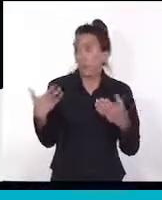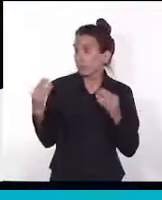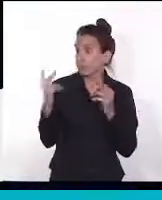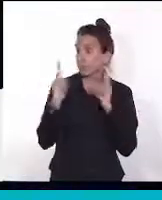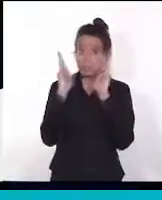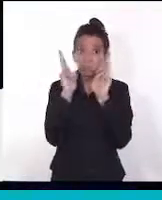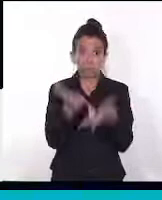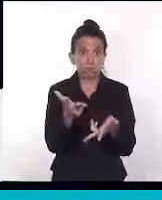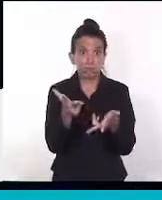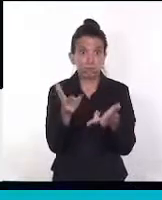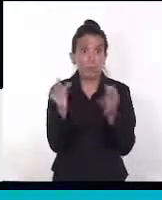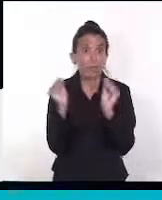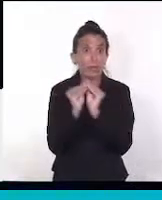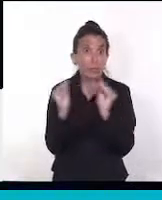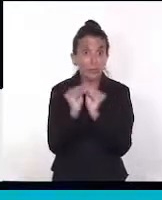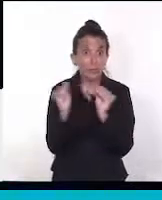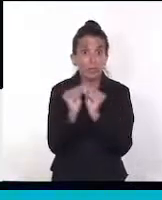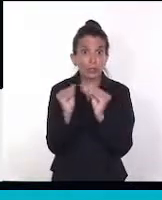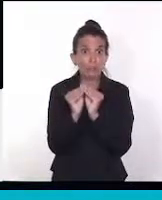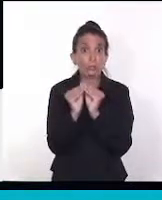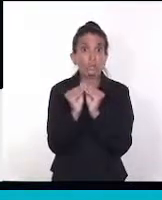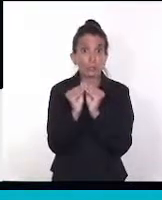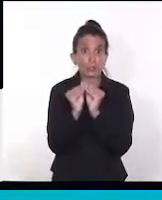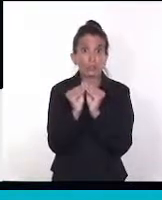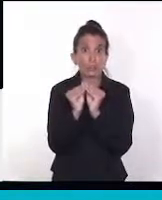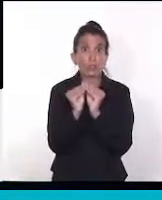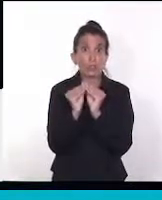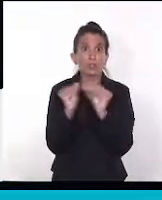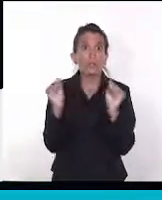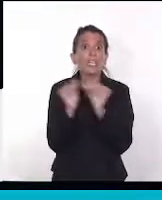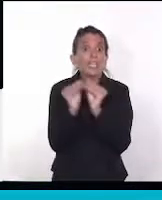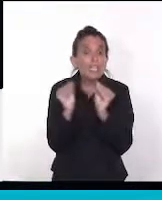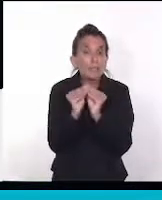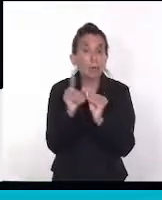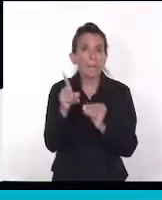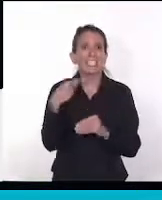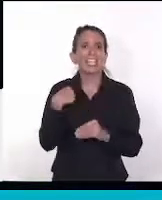compañero del Frente de Izquierda, Guillermo Cane,